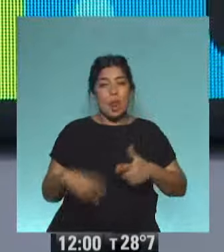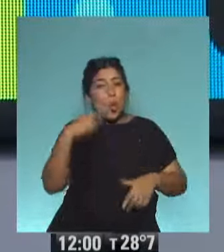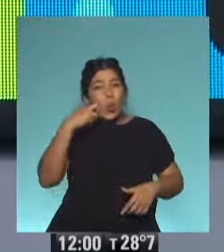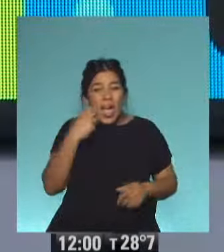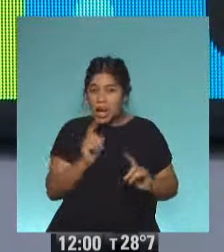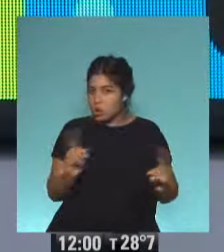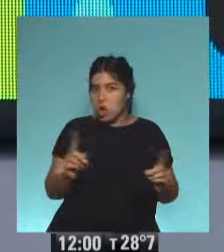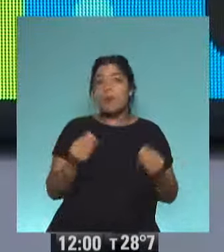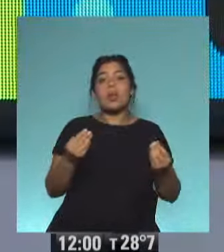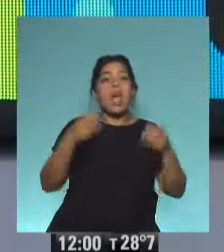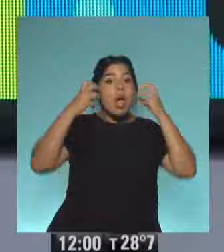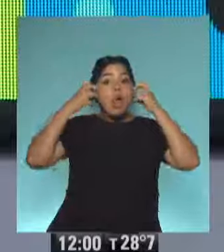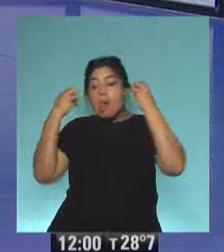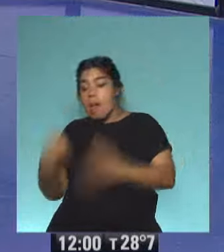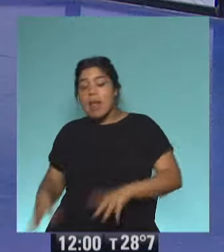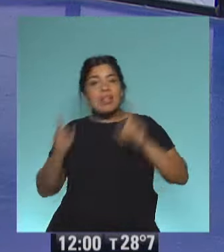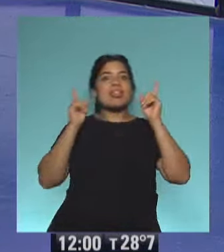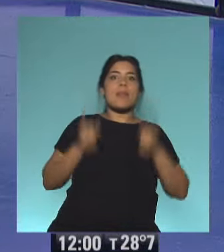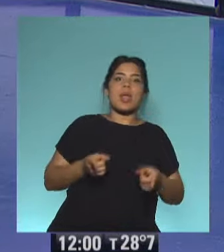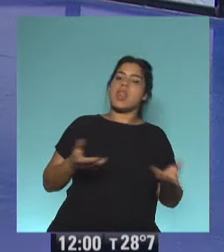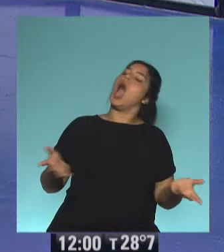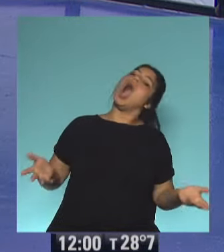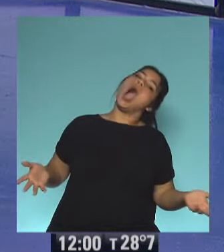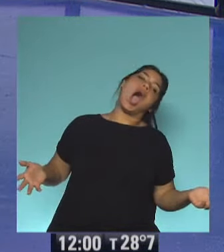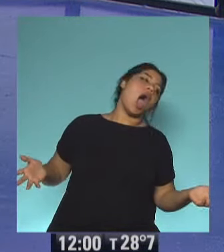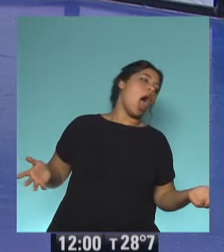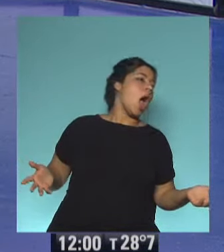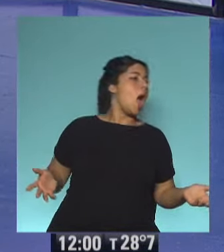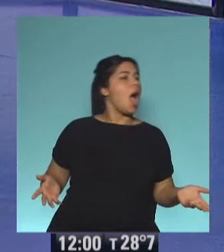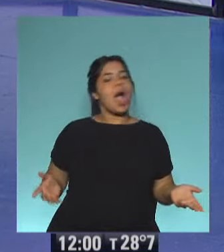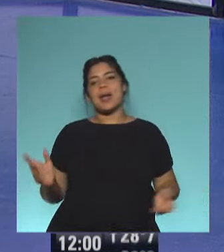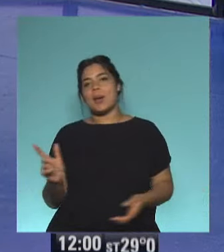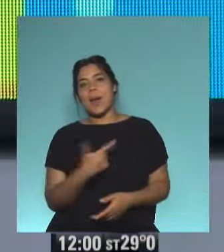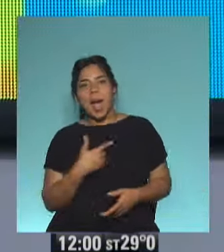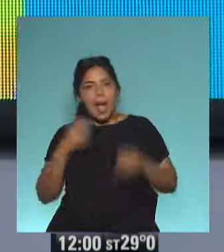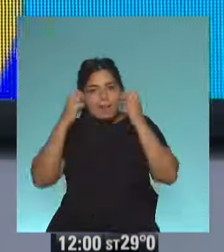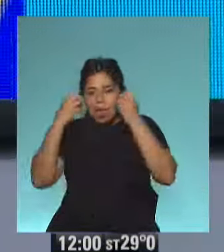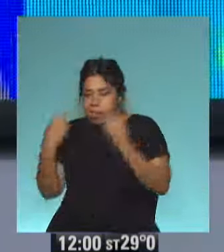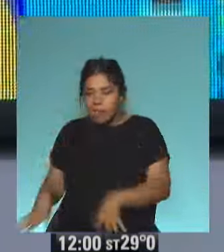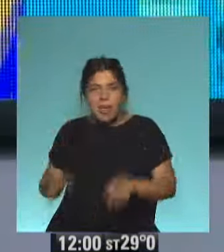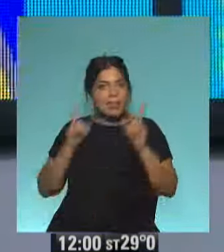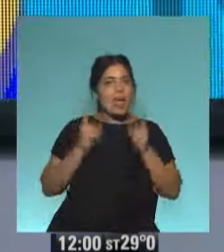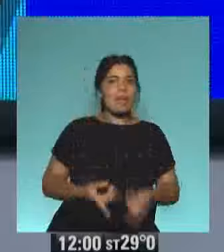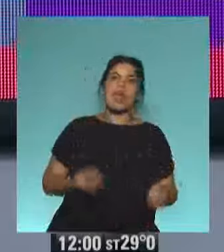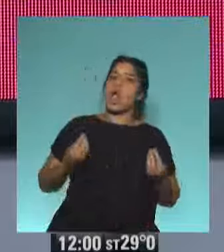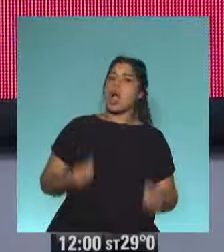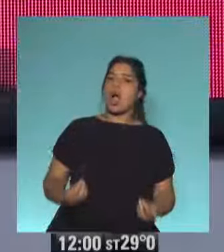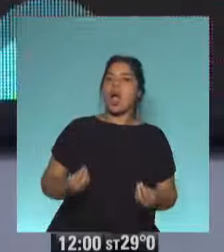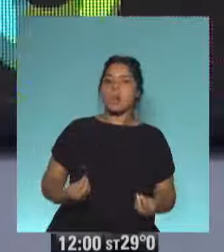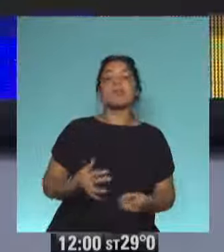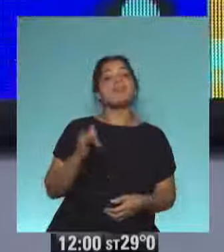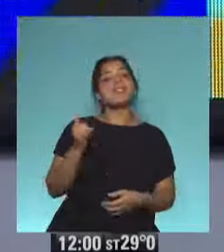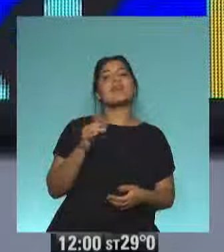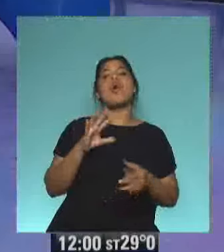calle las dos orejas. ¡No! ¡Pobre Romina! ¡Pero qué olvidadiza! Claro, muy bueno. El juego de esta poesía es